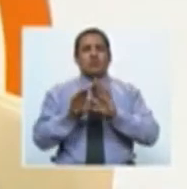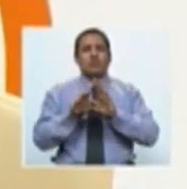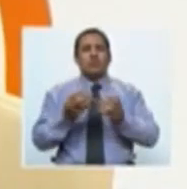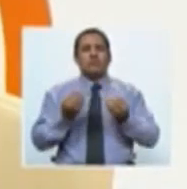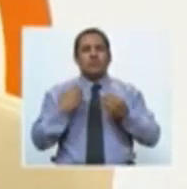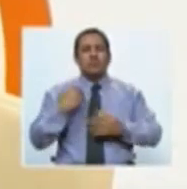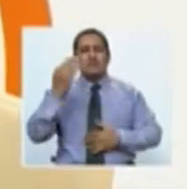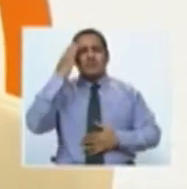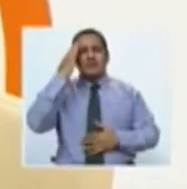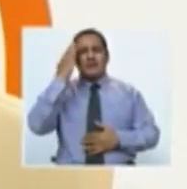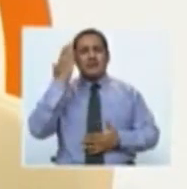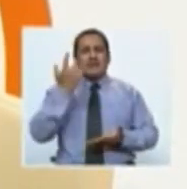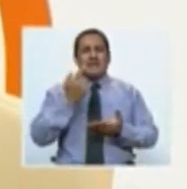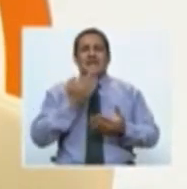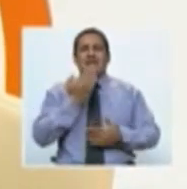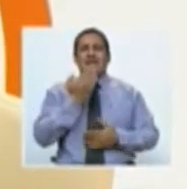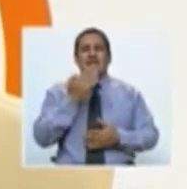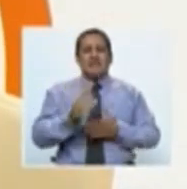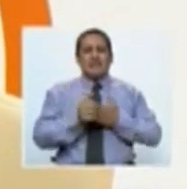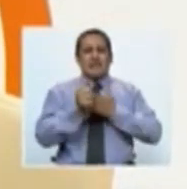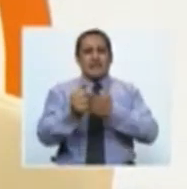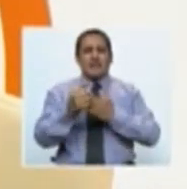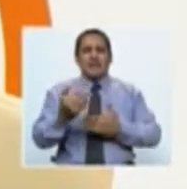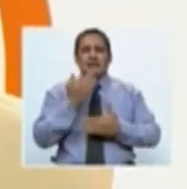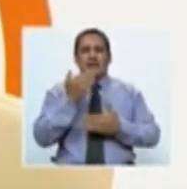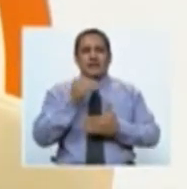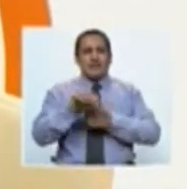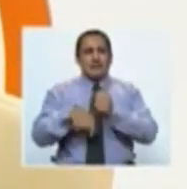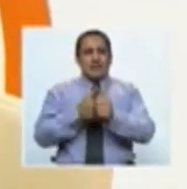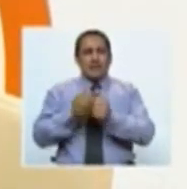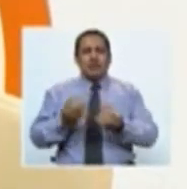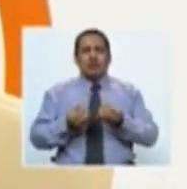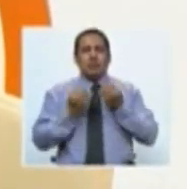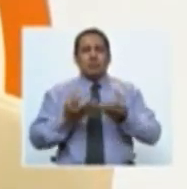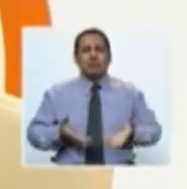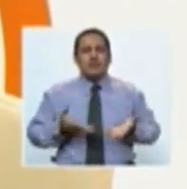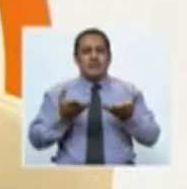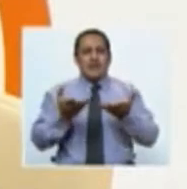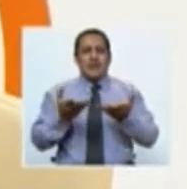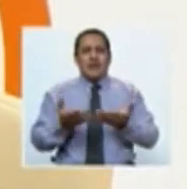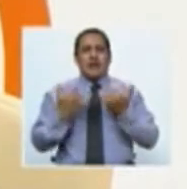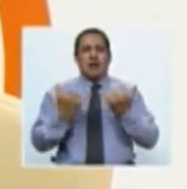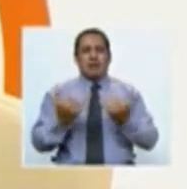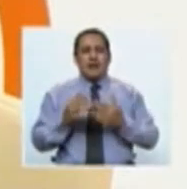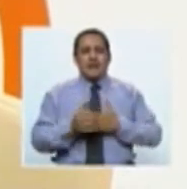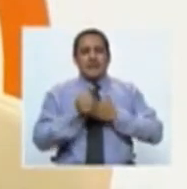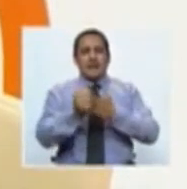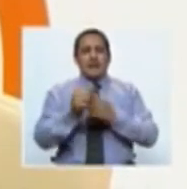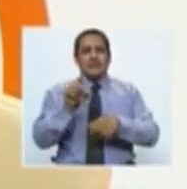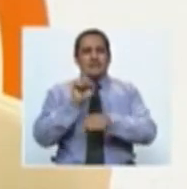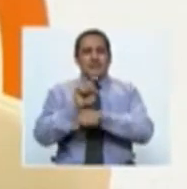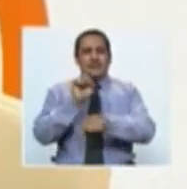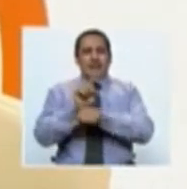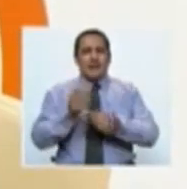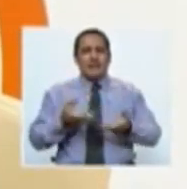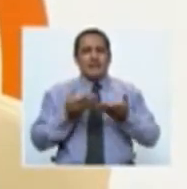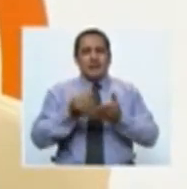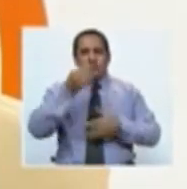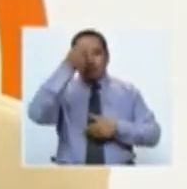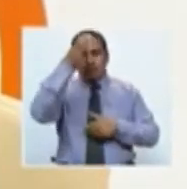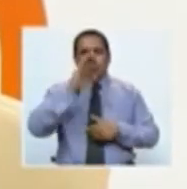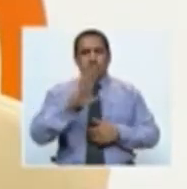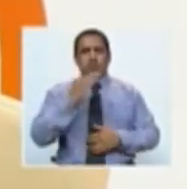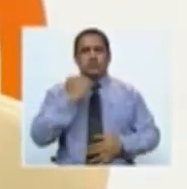por ejemplo saber quiénes guían, qué filtros pasan y cómo es que llegan a guiar, a enseñar, a